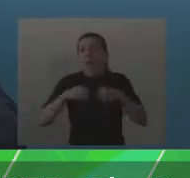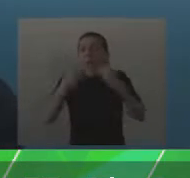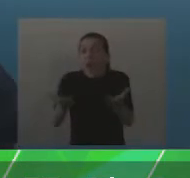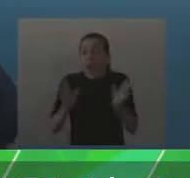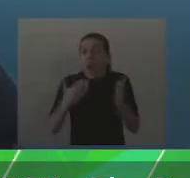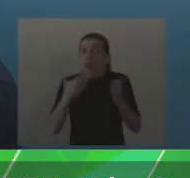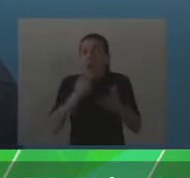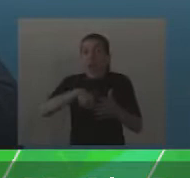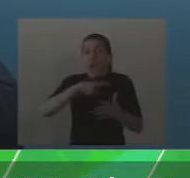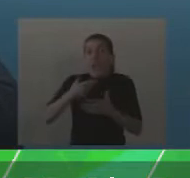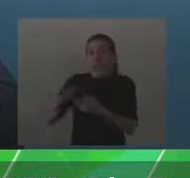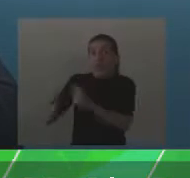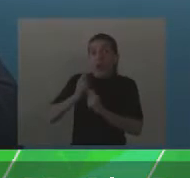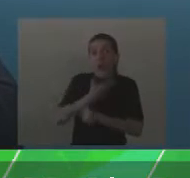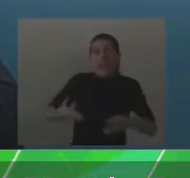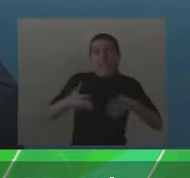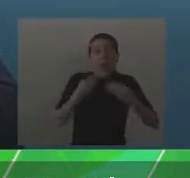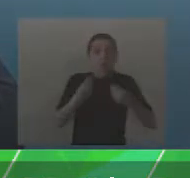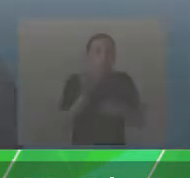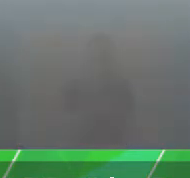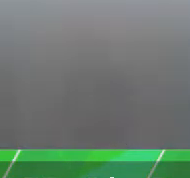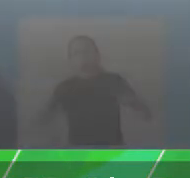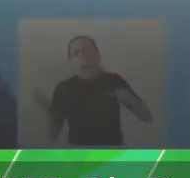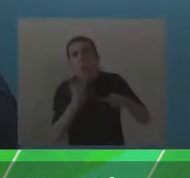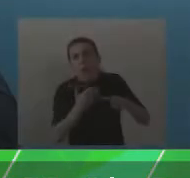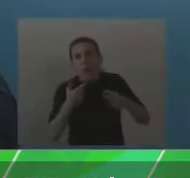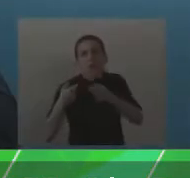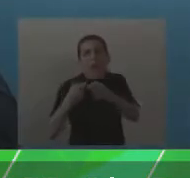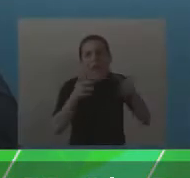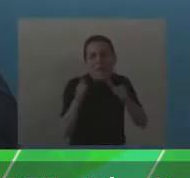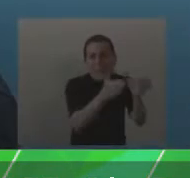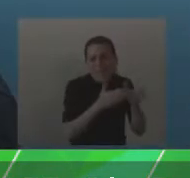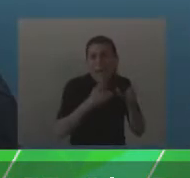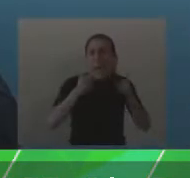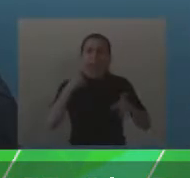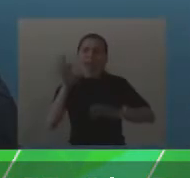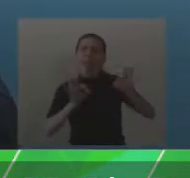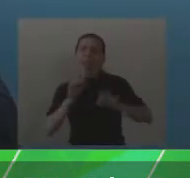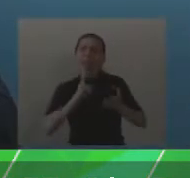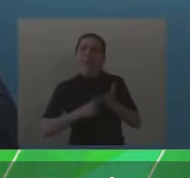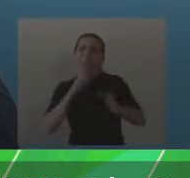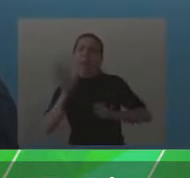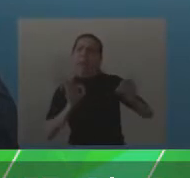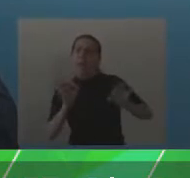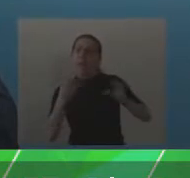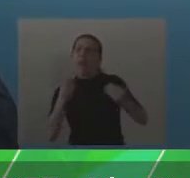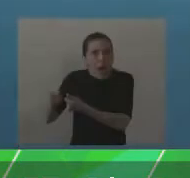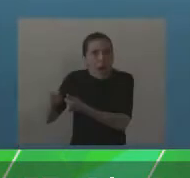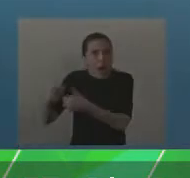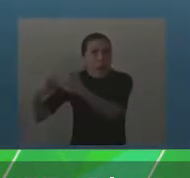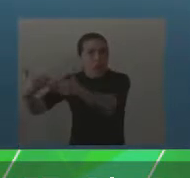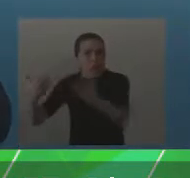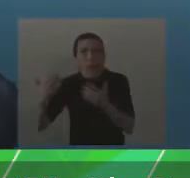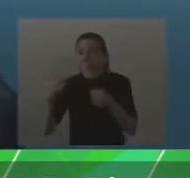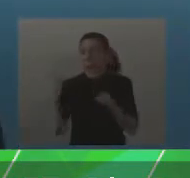Friar, Algodoneras, fábricas de pañales, con Maxi Consumo, de Socio, han desarrollado en el territorio santafesino